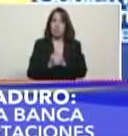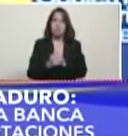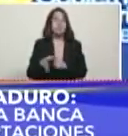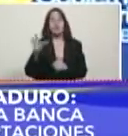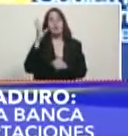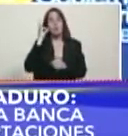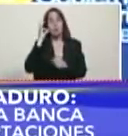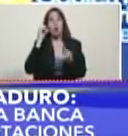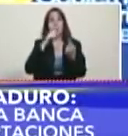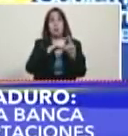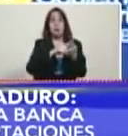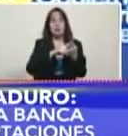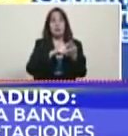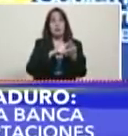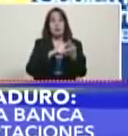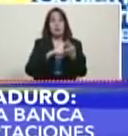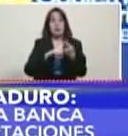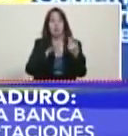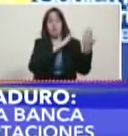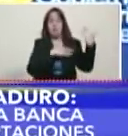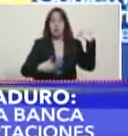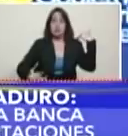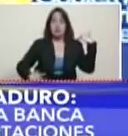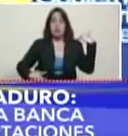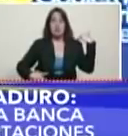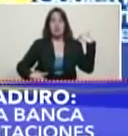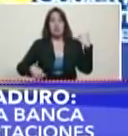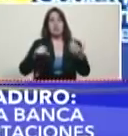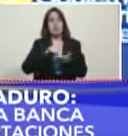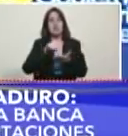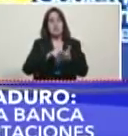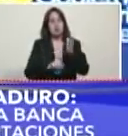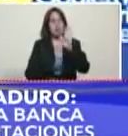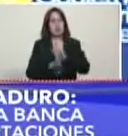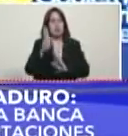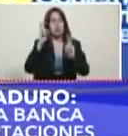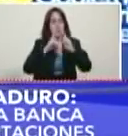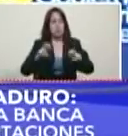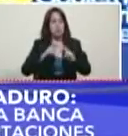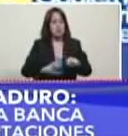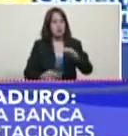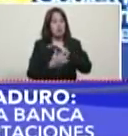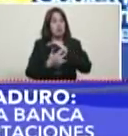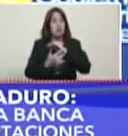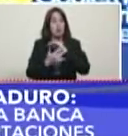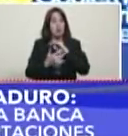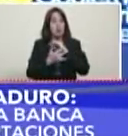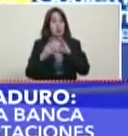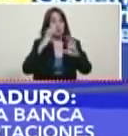nuestra compañera presidenta del Centro Nacional de Desarrollo e Investigación en Telecomunicaciones,